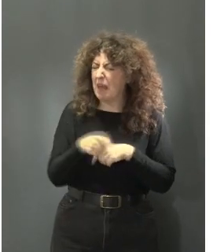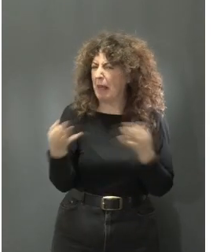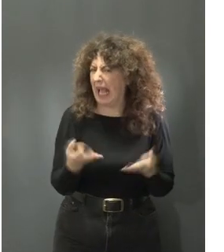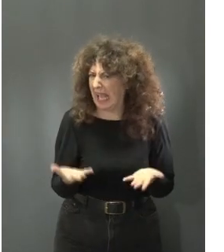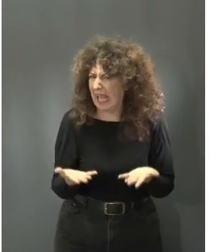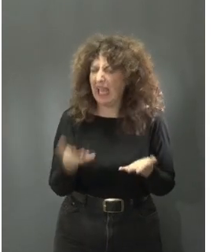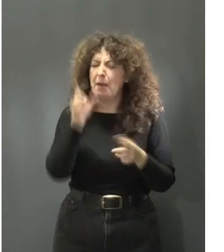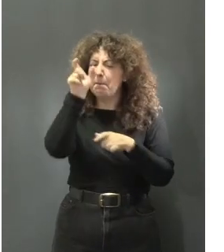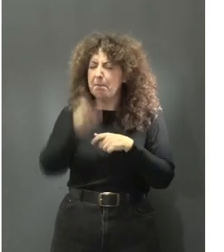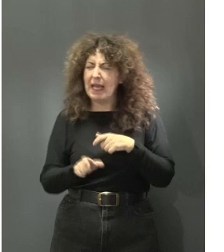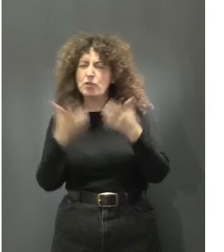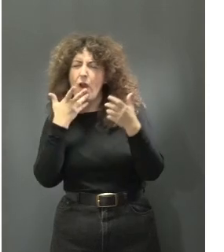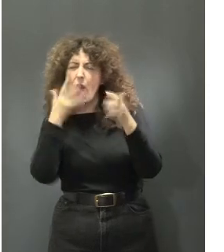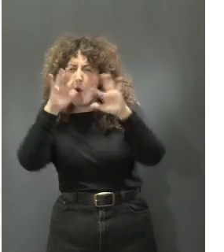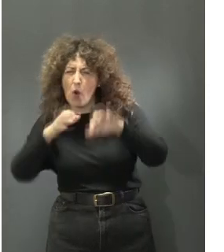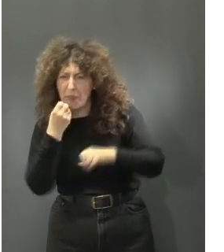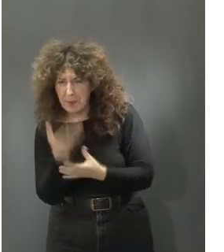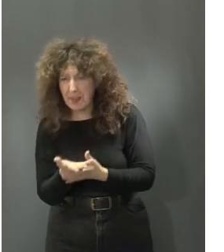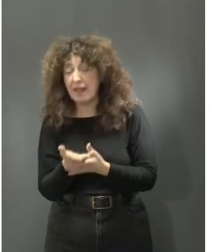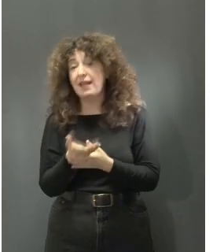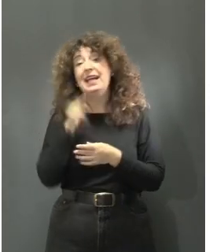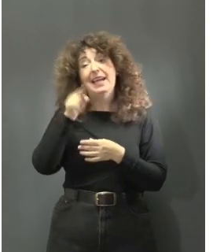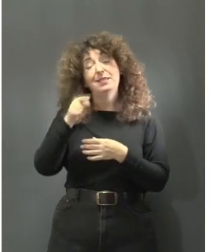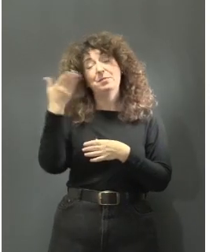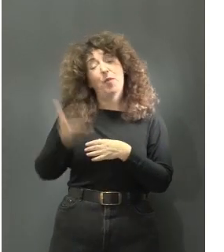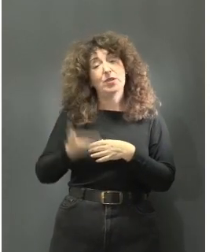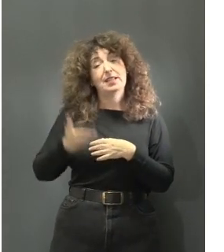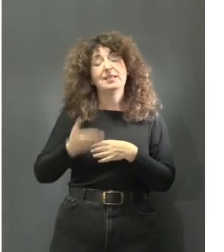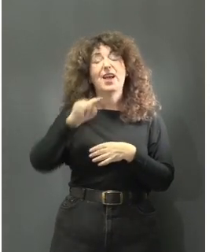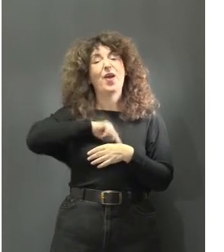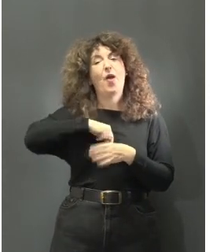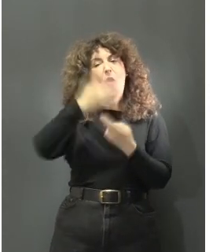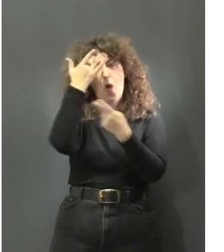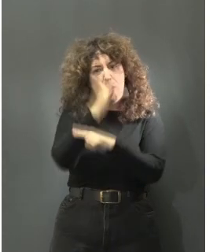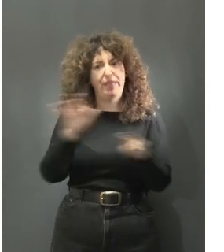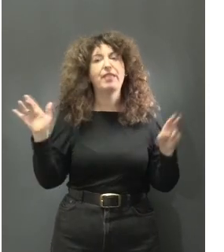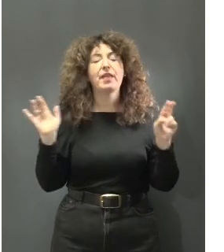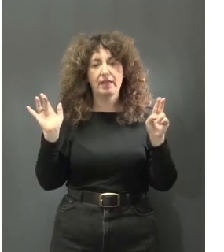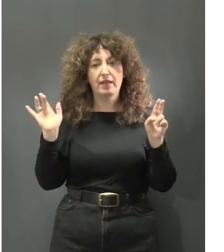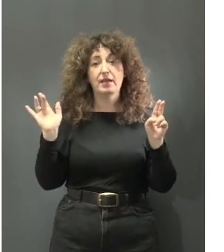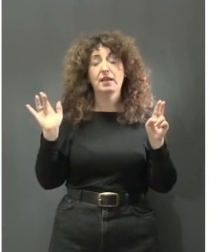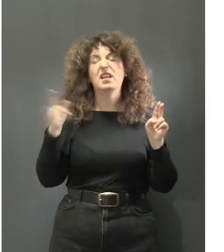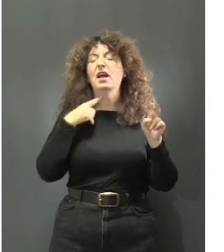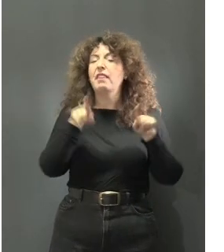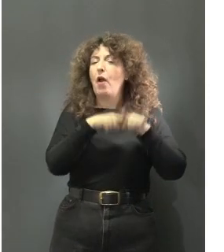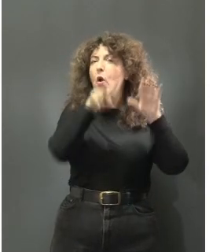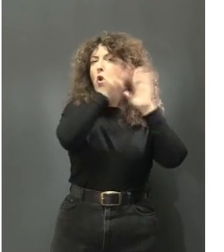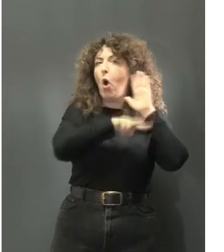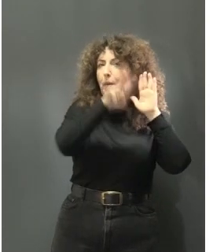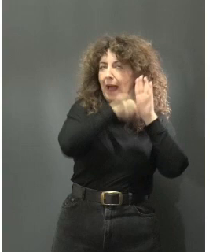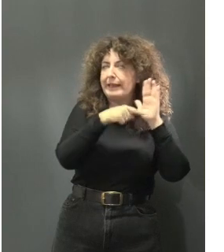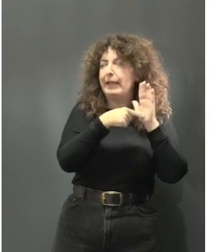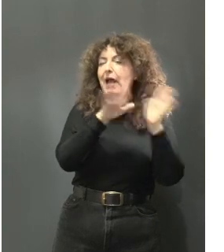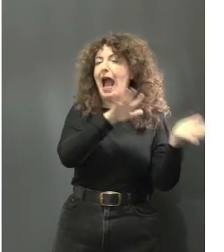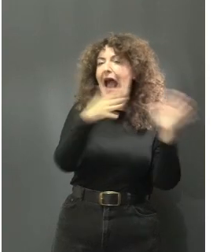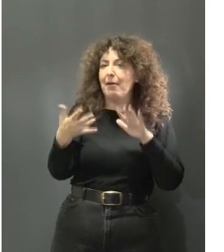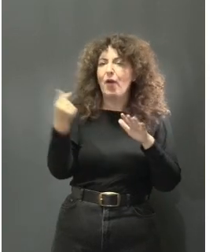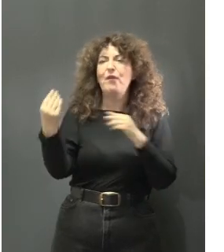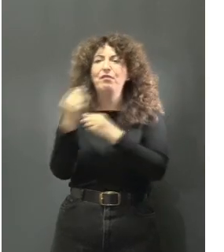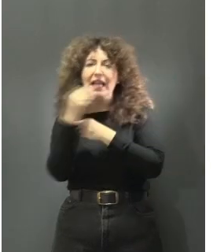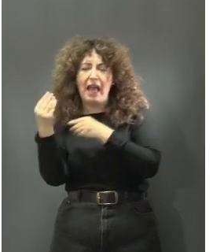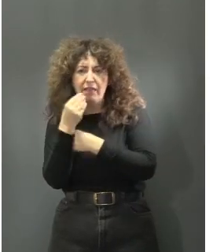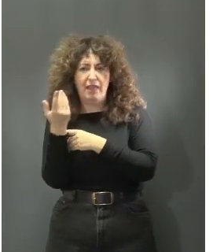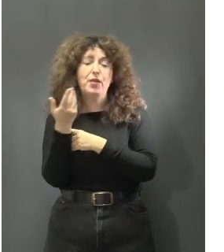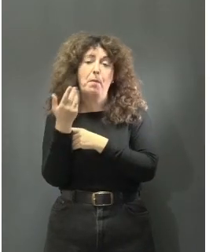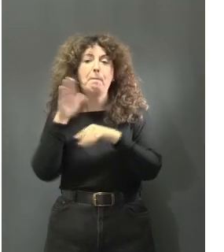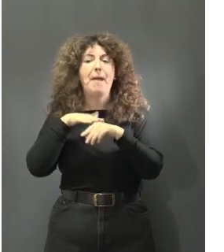la persona en ese sentido. Entonces, la concienciación, independientemente de normativas y de aplicaciones o de financiación para tener